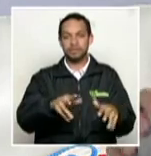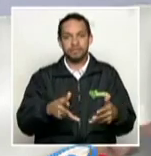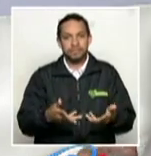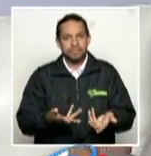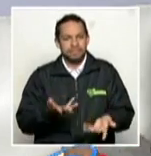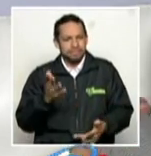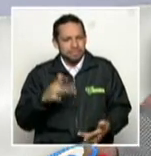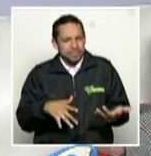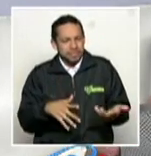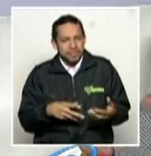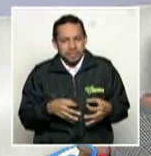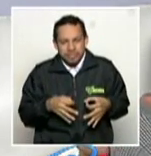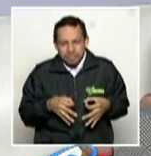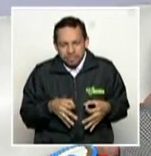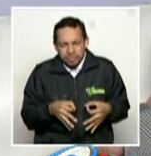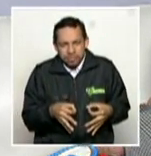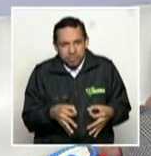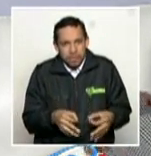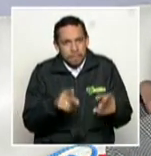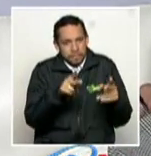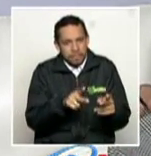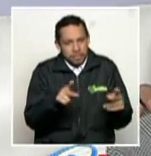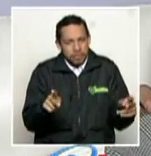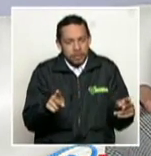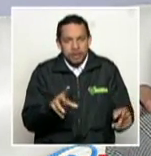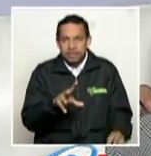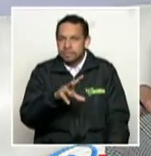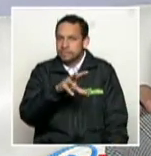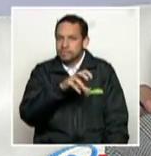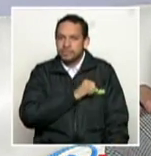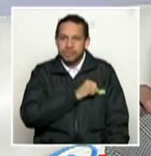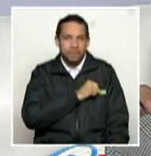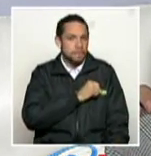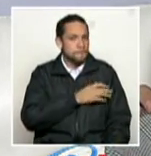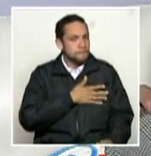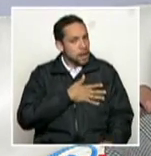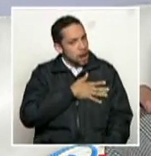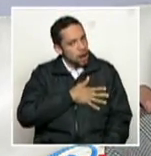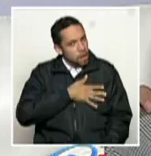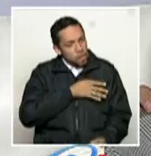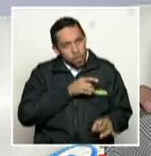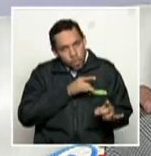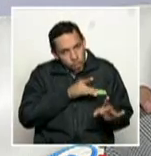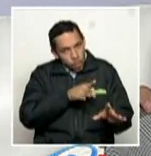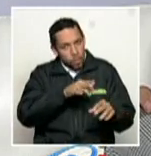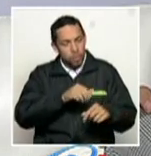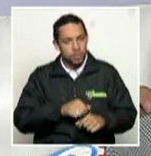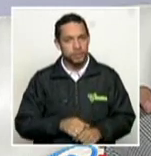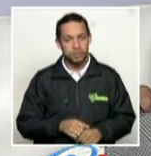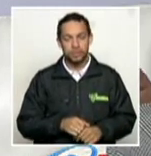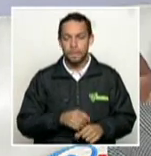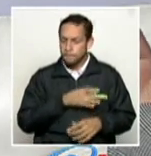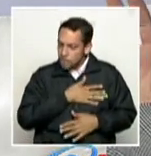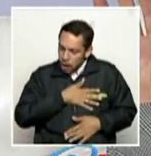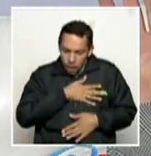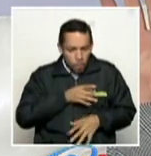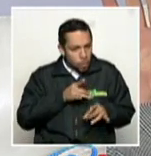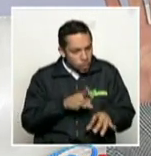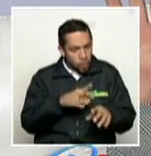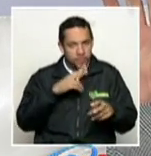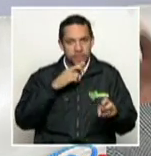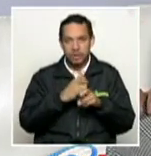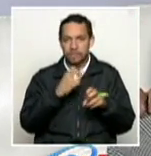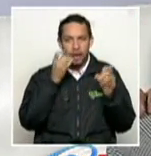triste. Yo creo que la gente no ya no se puede aguantar más esto. El problema es que